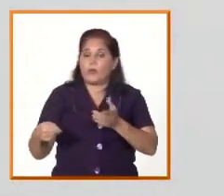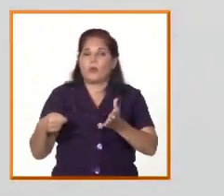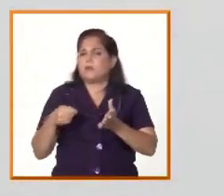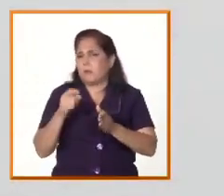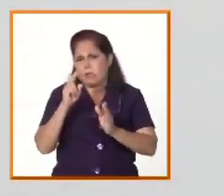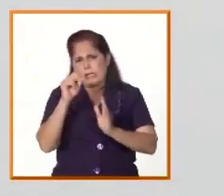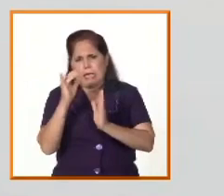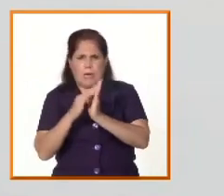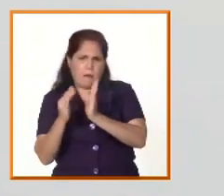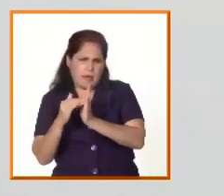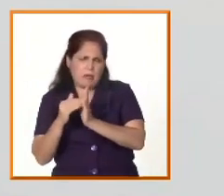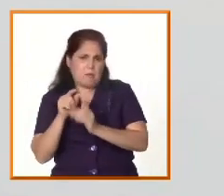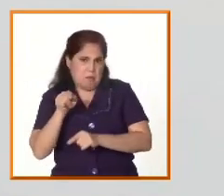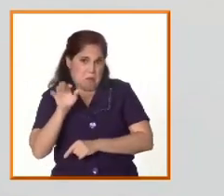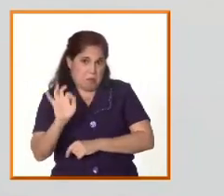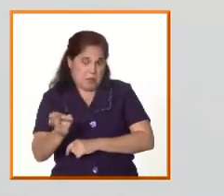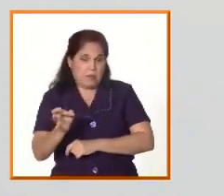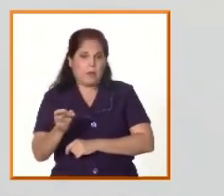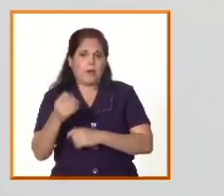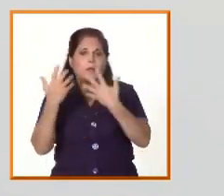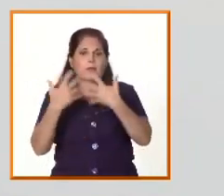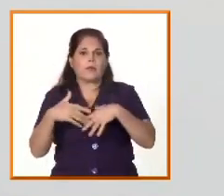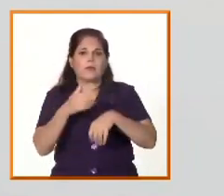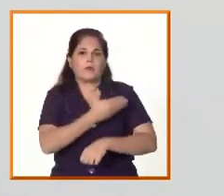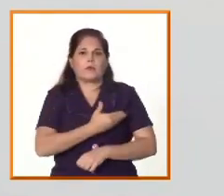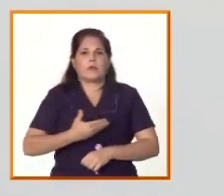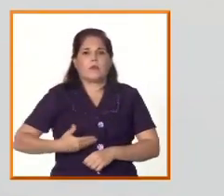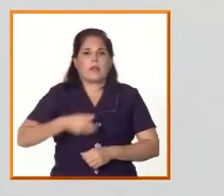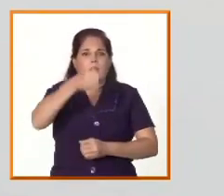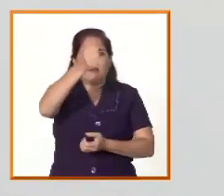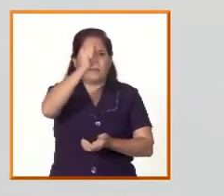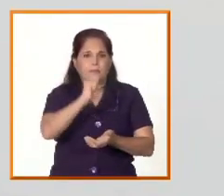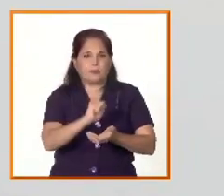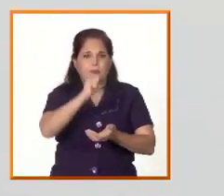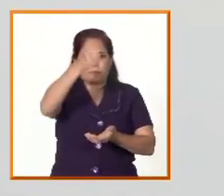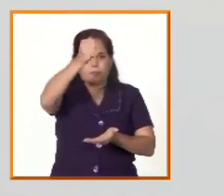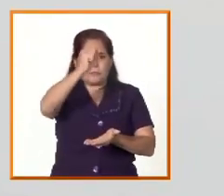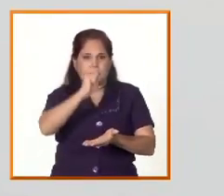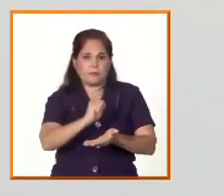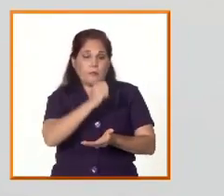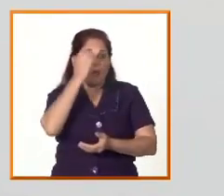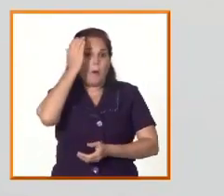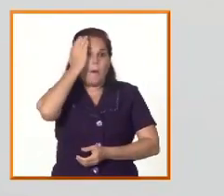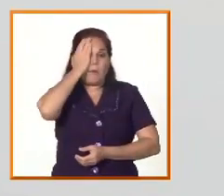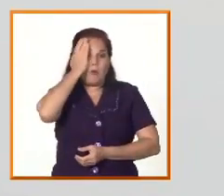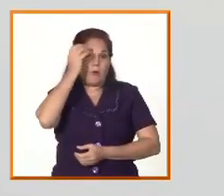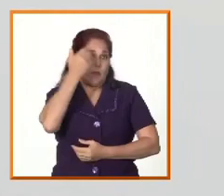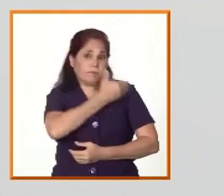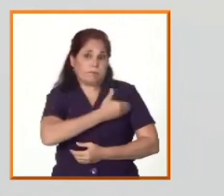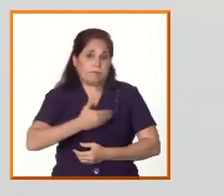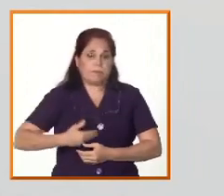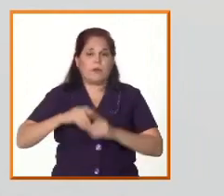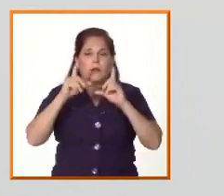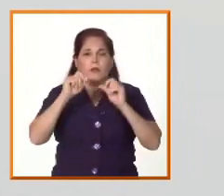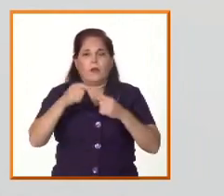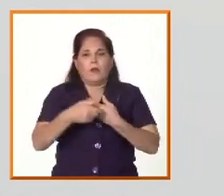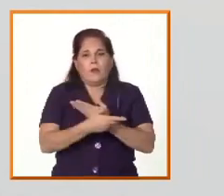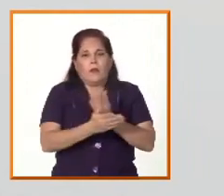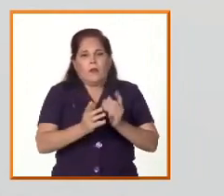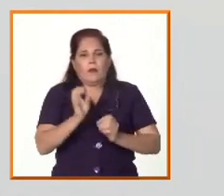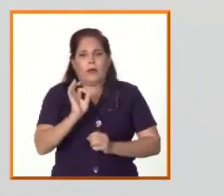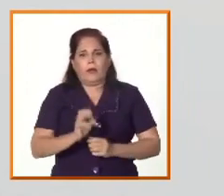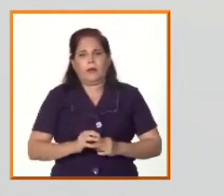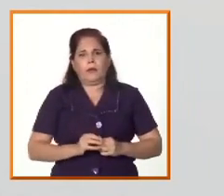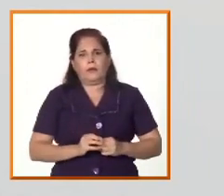el segundo semestre como la ampliación de la producción de cerveza dispensada en el en bucanero la ampliación de la producción de refresco en